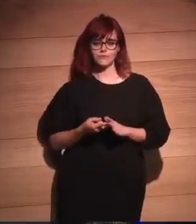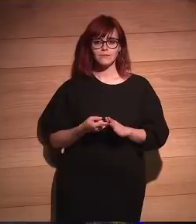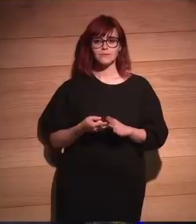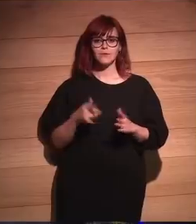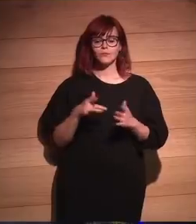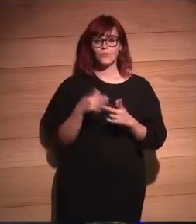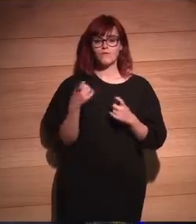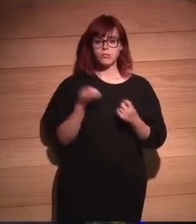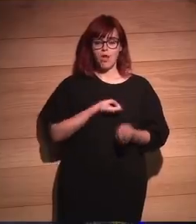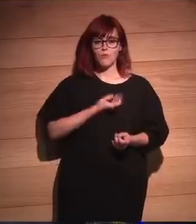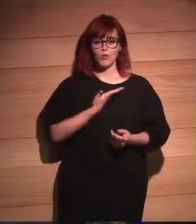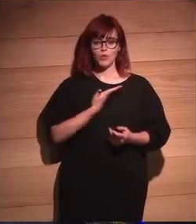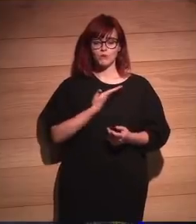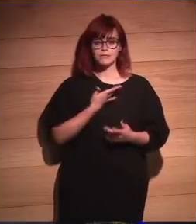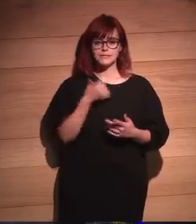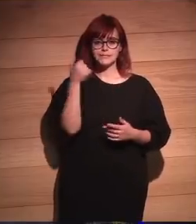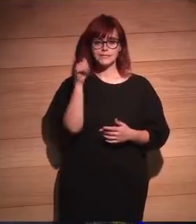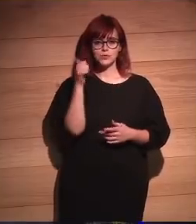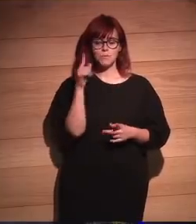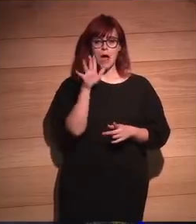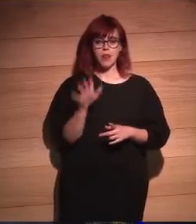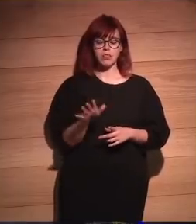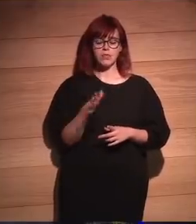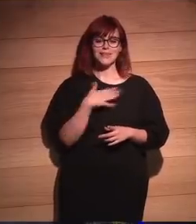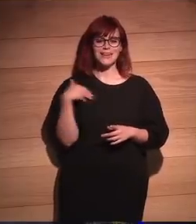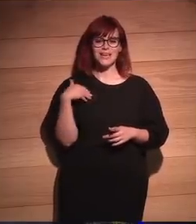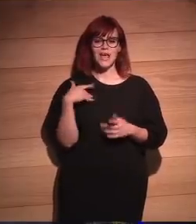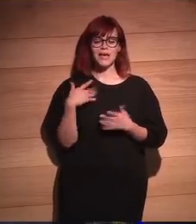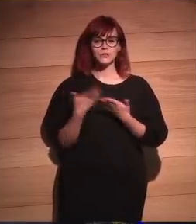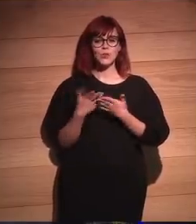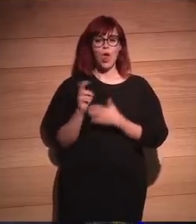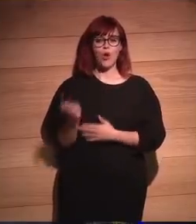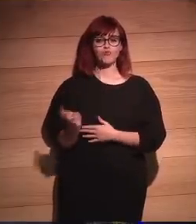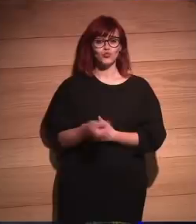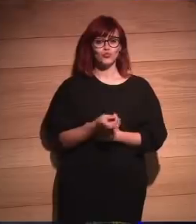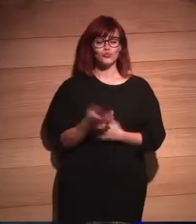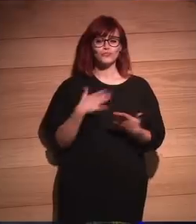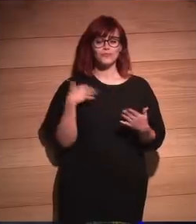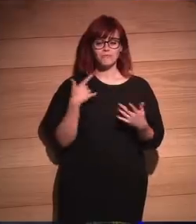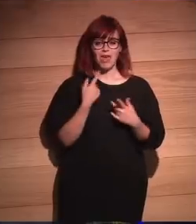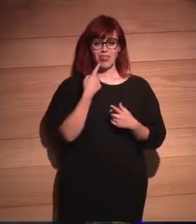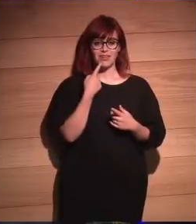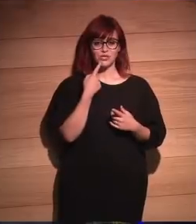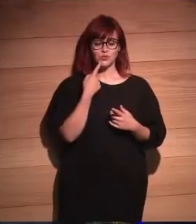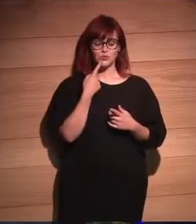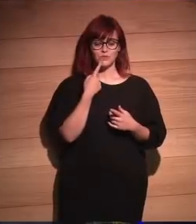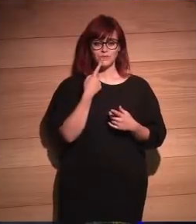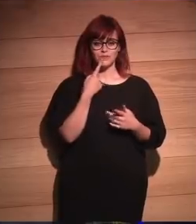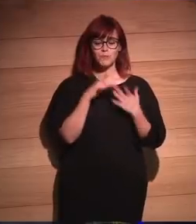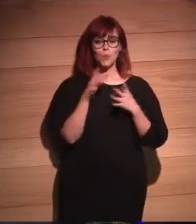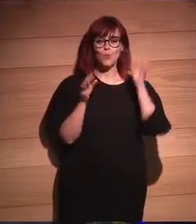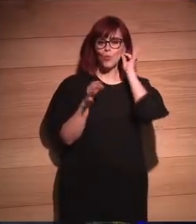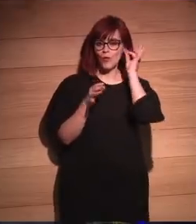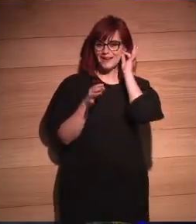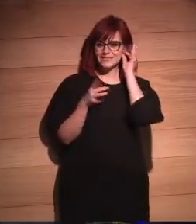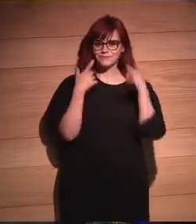falta de vocaciones. Los chicos prefieren estudiar otras cosas, y especialmente, y ya que lo mencionabas antes, en